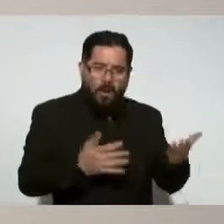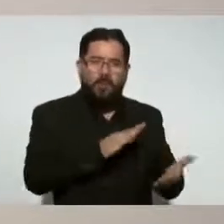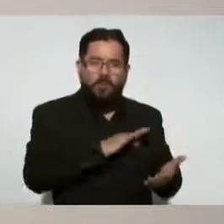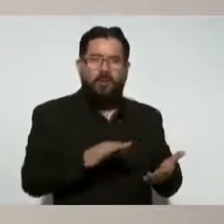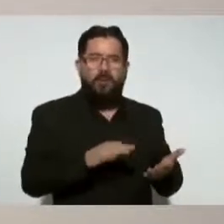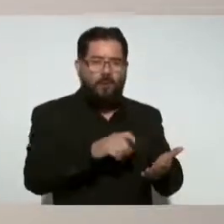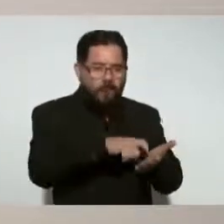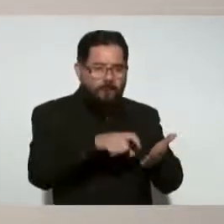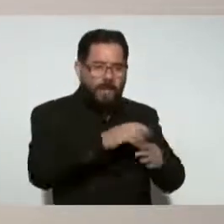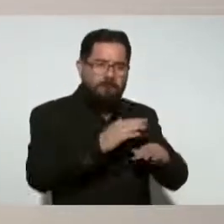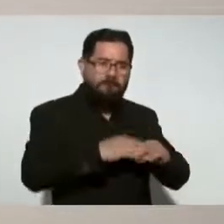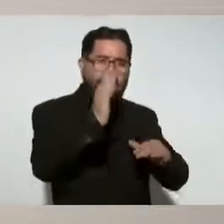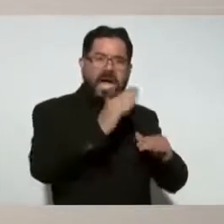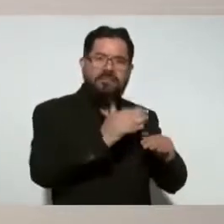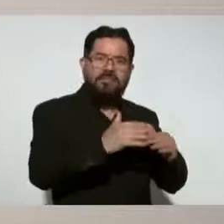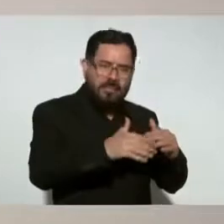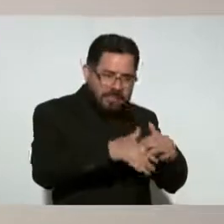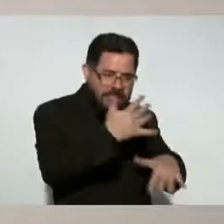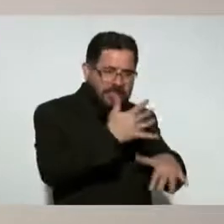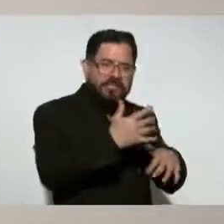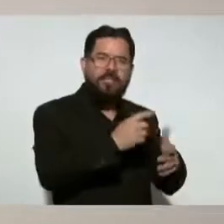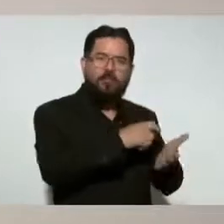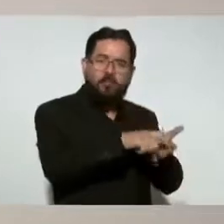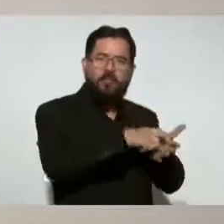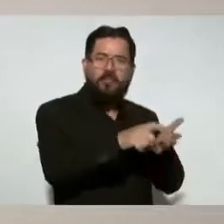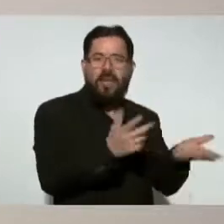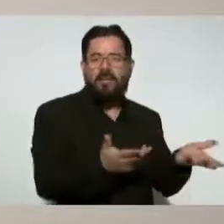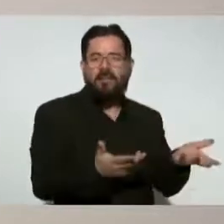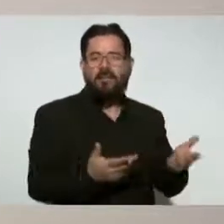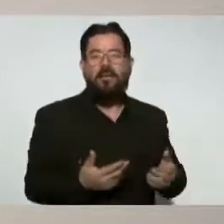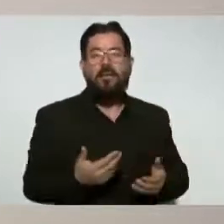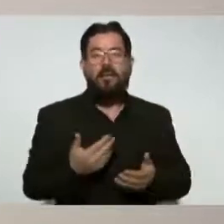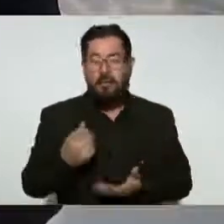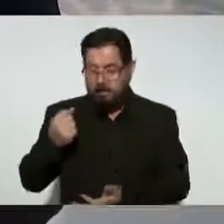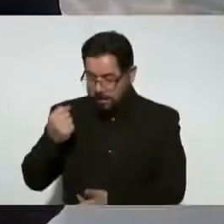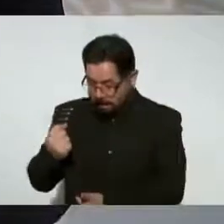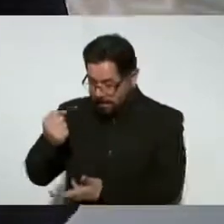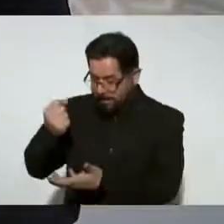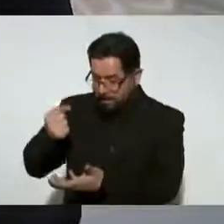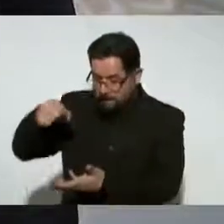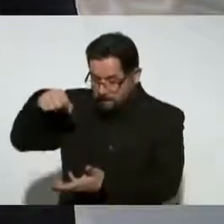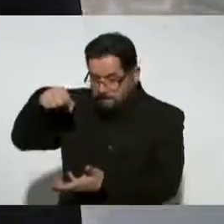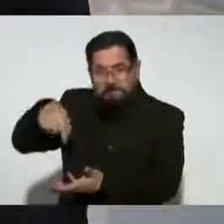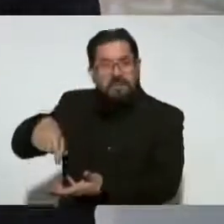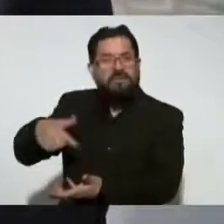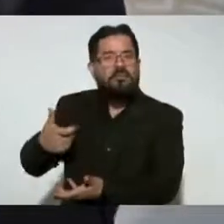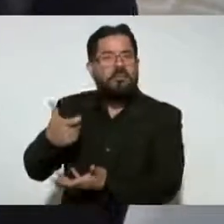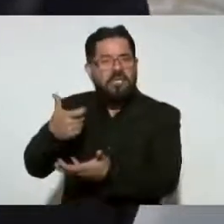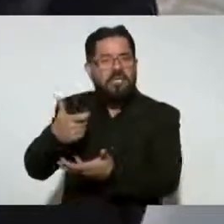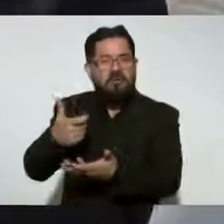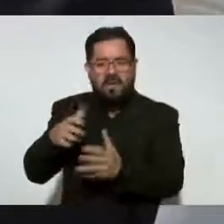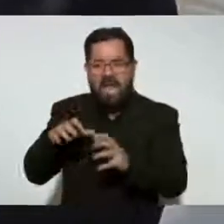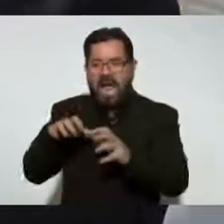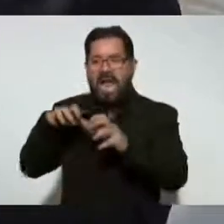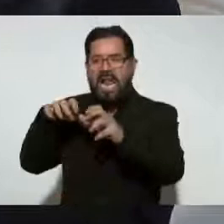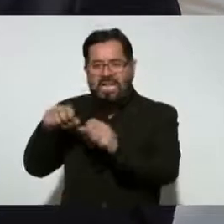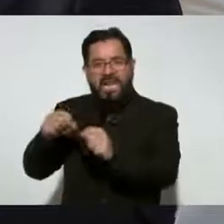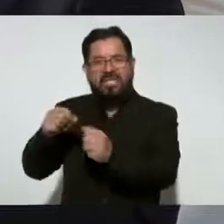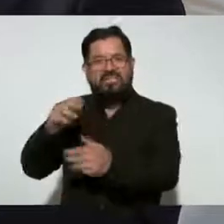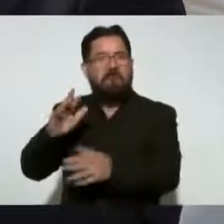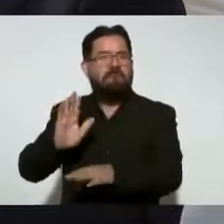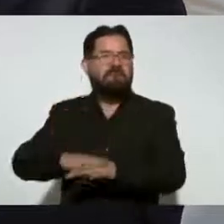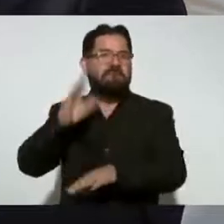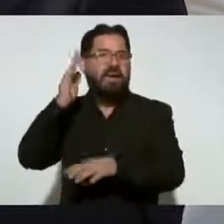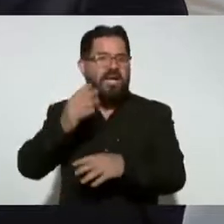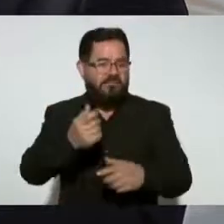Y con el mismo presupuesto nos va a alcanzar para entregar de manera